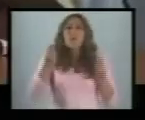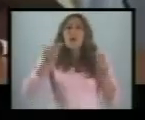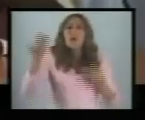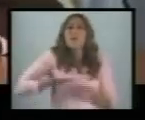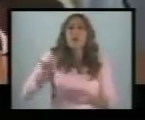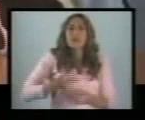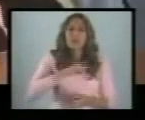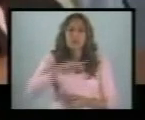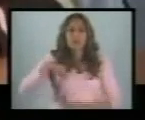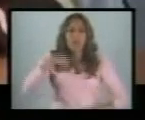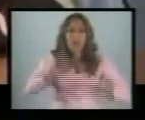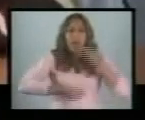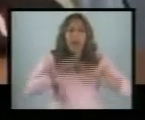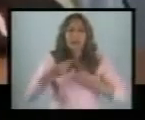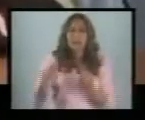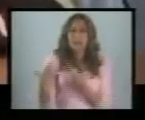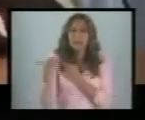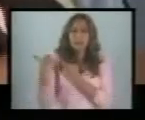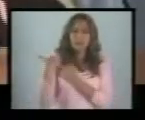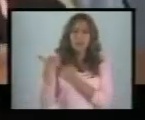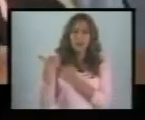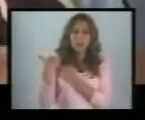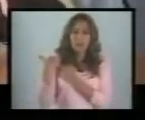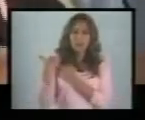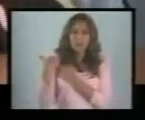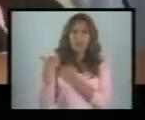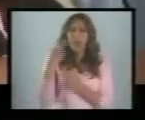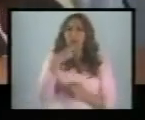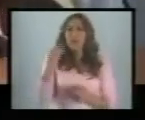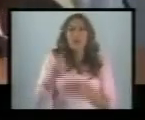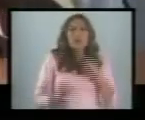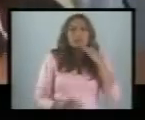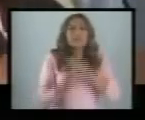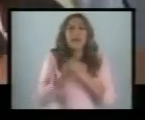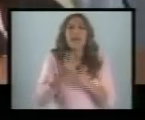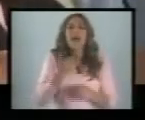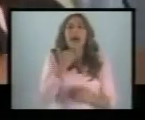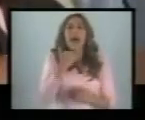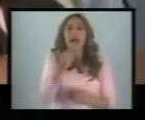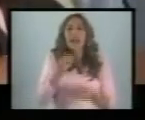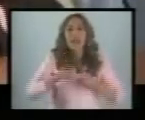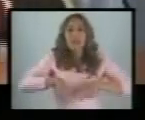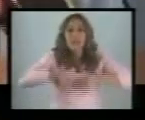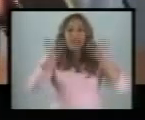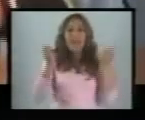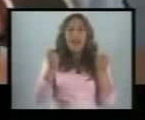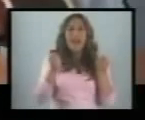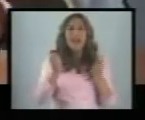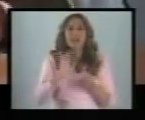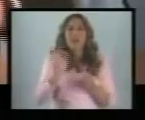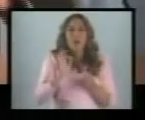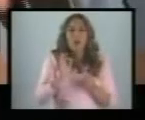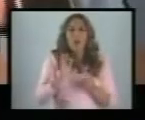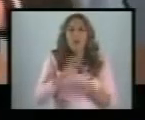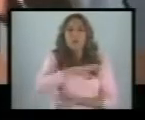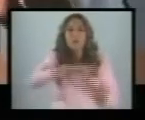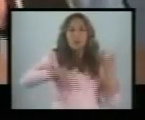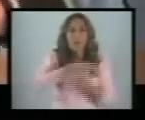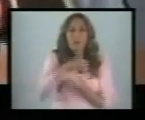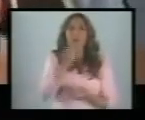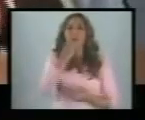que actuemos responsablemente para que no exista alteración alguna de ánimos ni lesión al